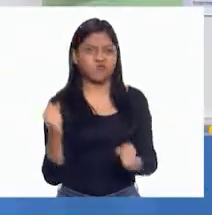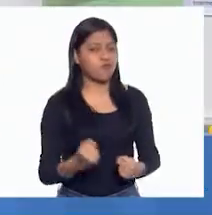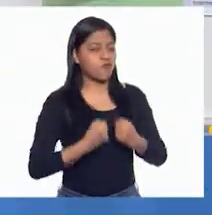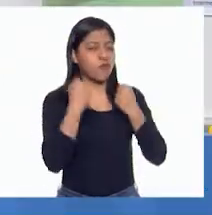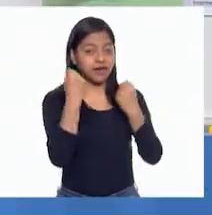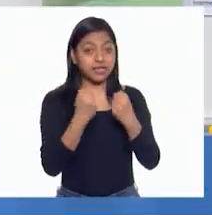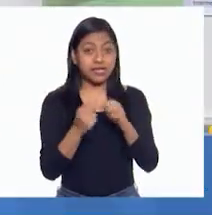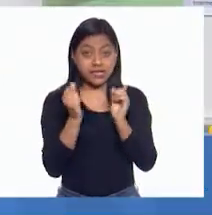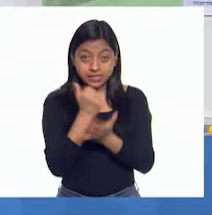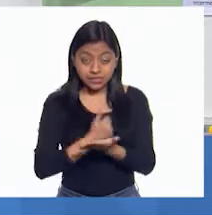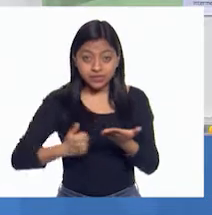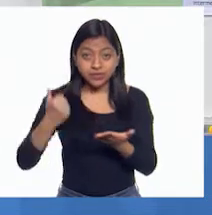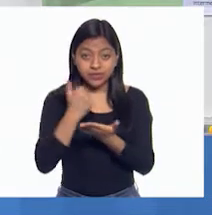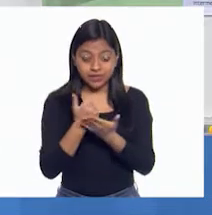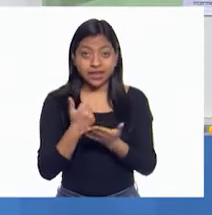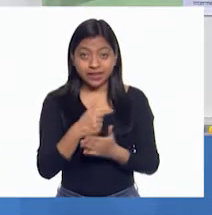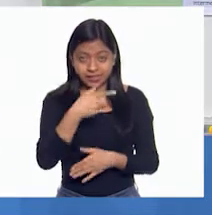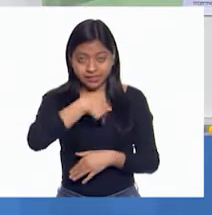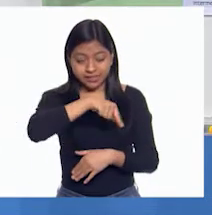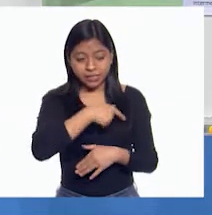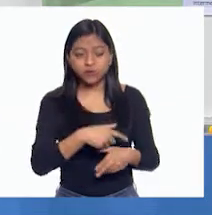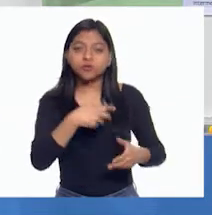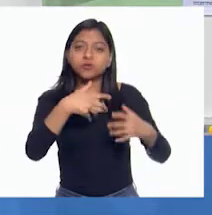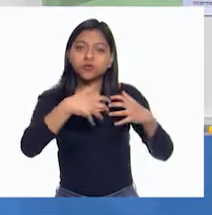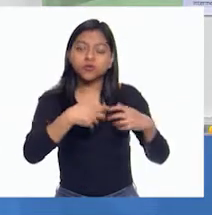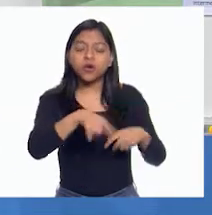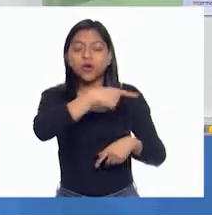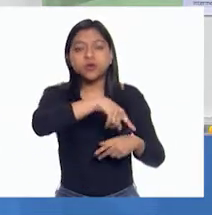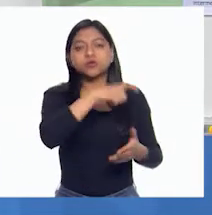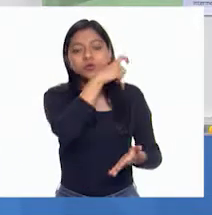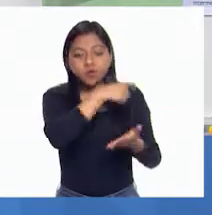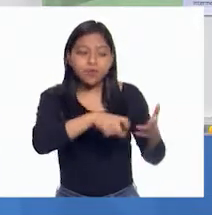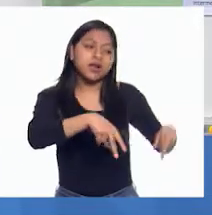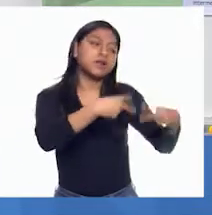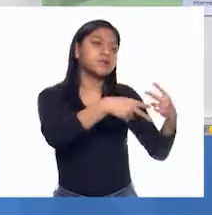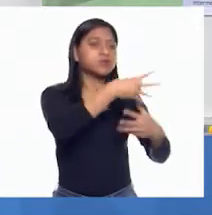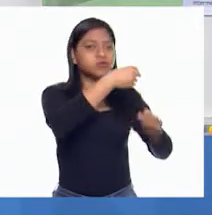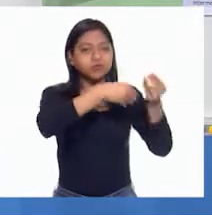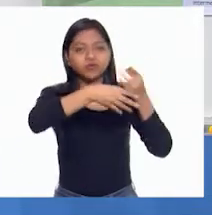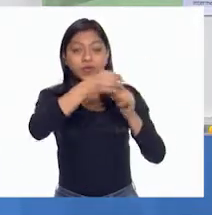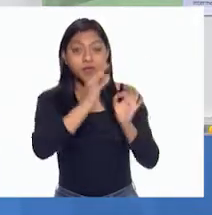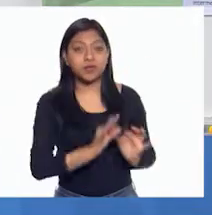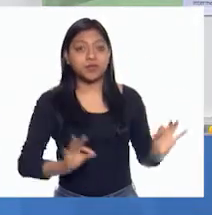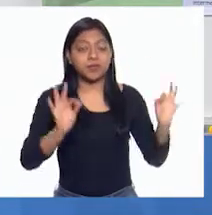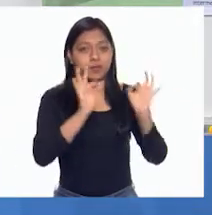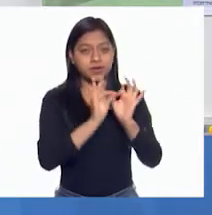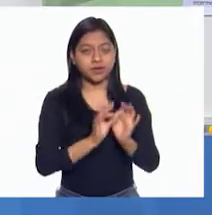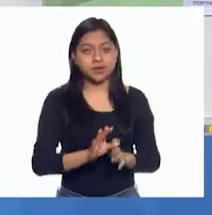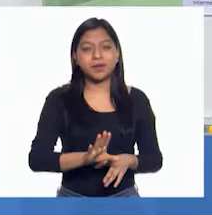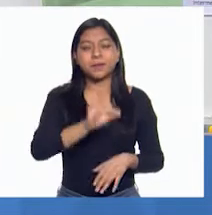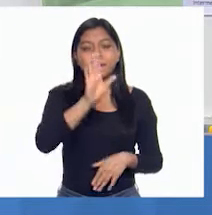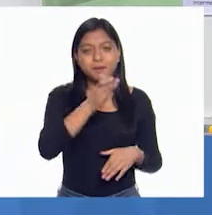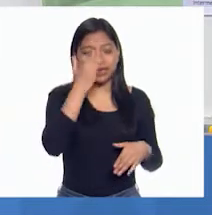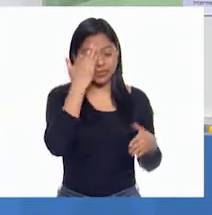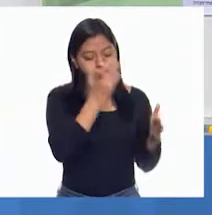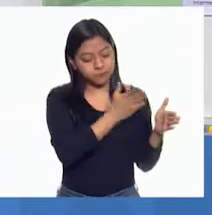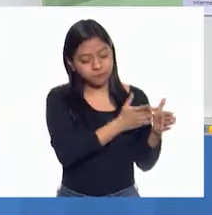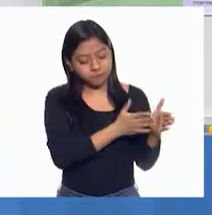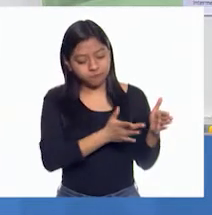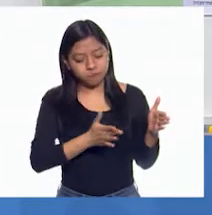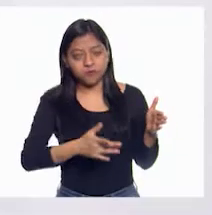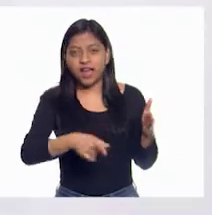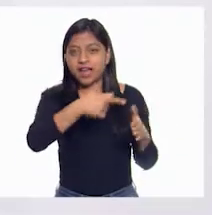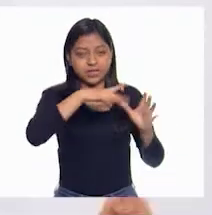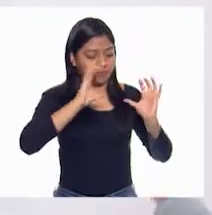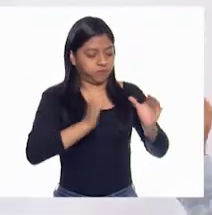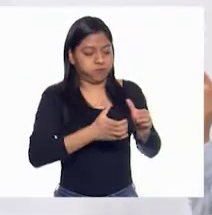las ciudades, muy ligadas a la actividad comercial, lo hemos explicado comparándolo con una Edad Media cerrada al intercambio